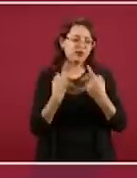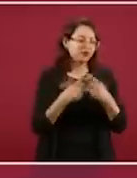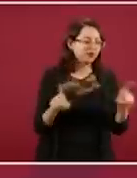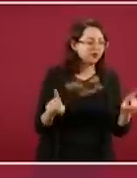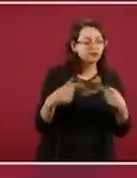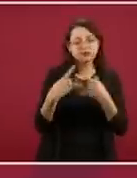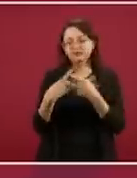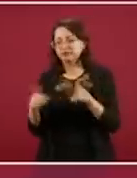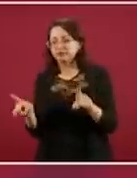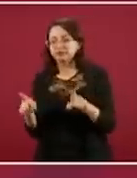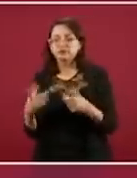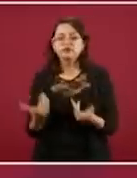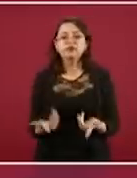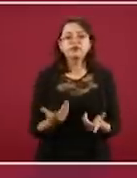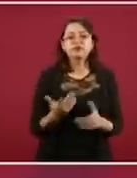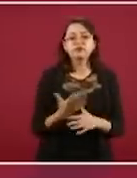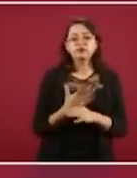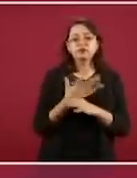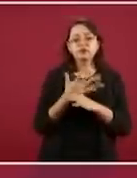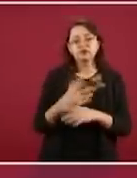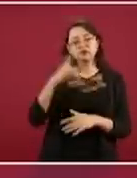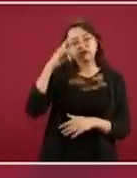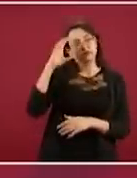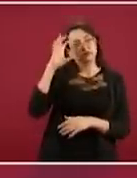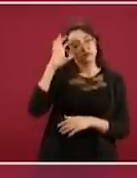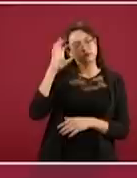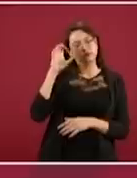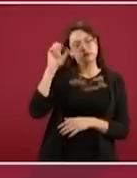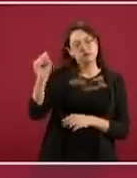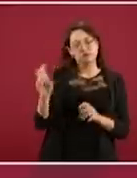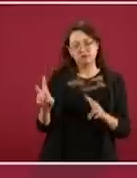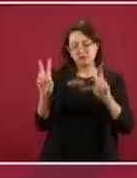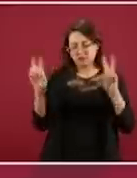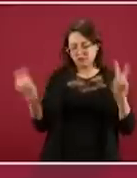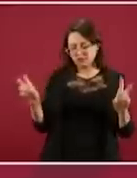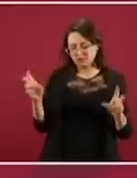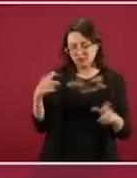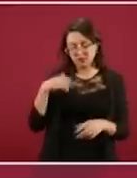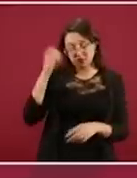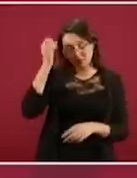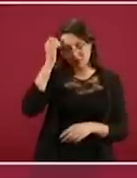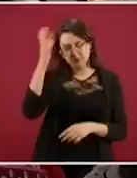Hay hasta un dicho, nada más que ahora no lo recuerdo,